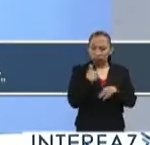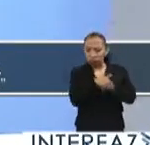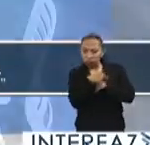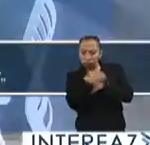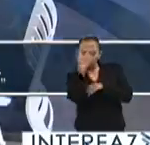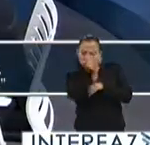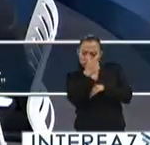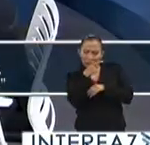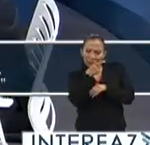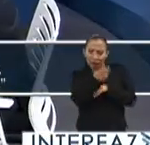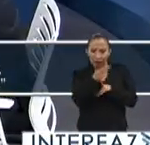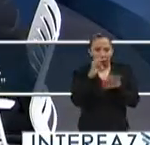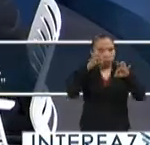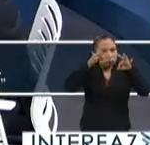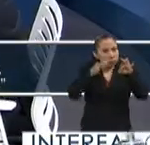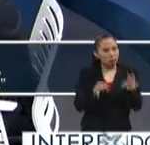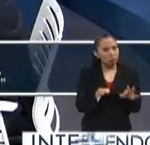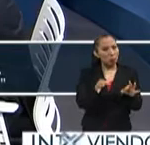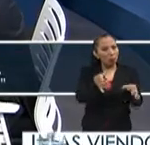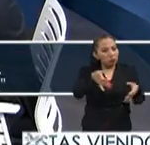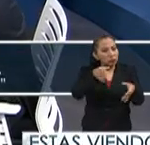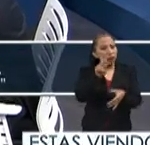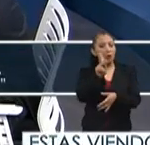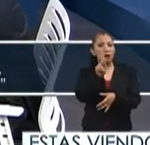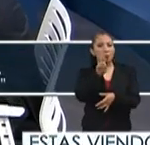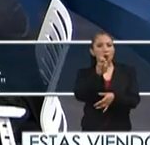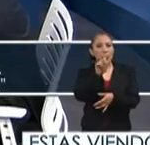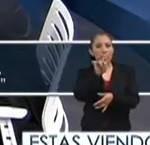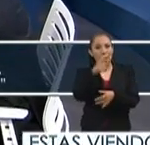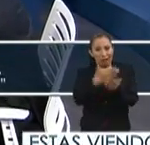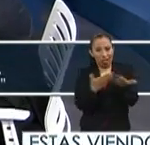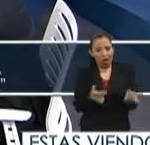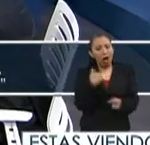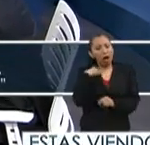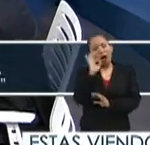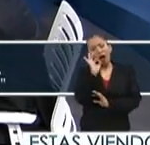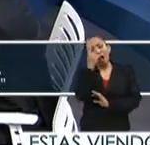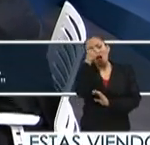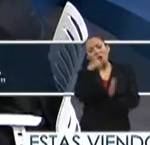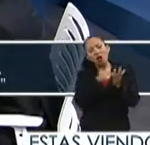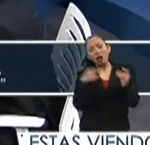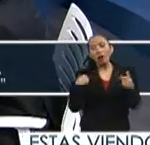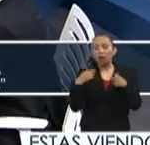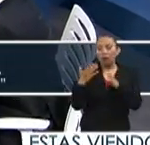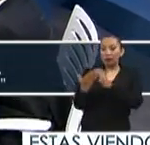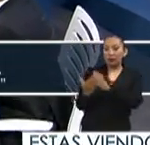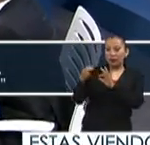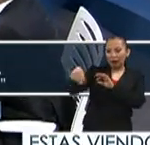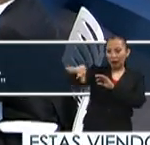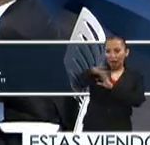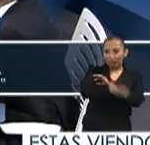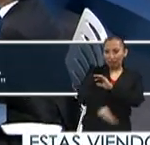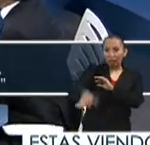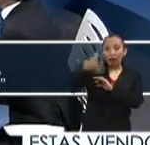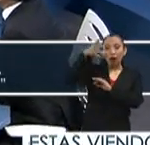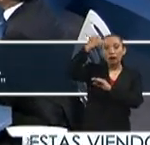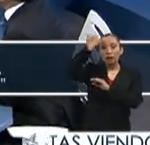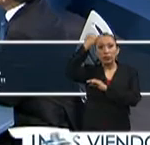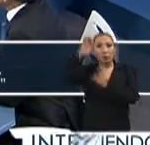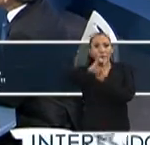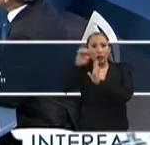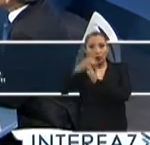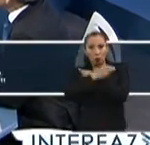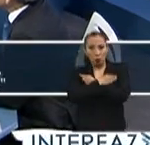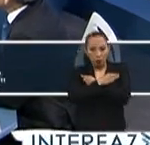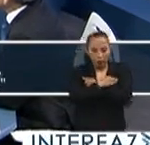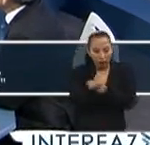estadística, amo y señor, o la probabilidad de nuestros días se antepone ante algo, ante otros conceptos como la